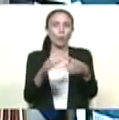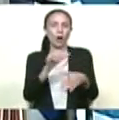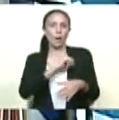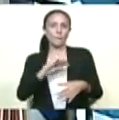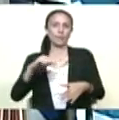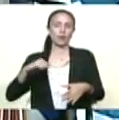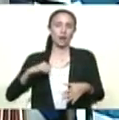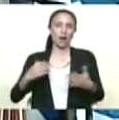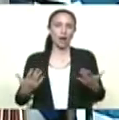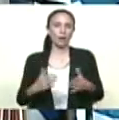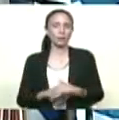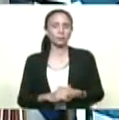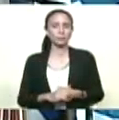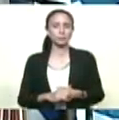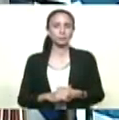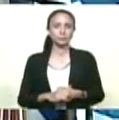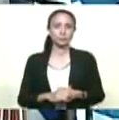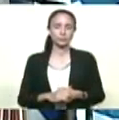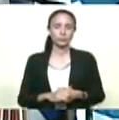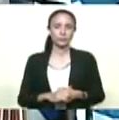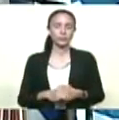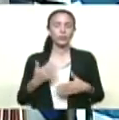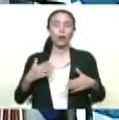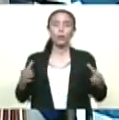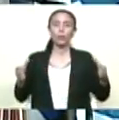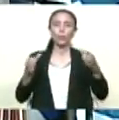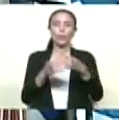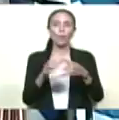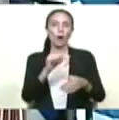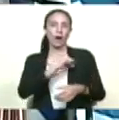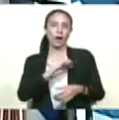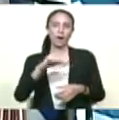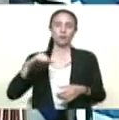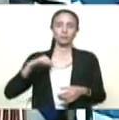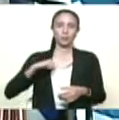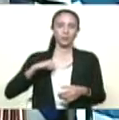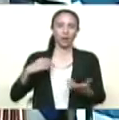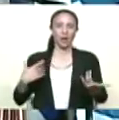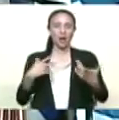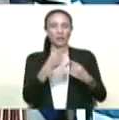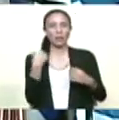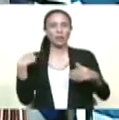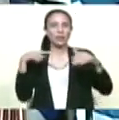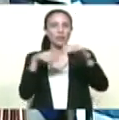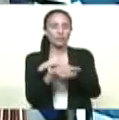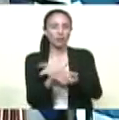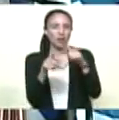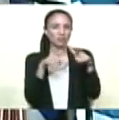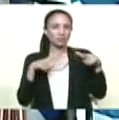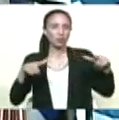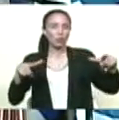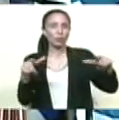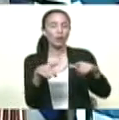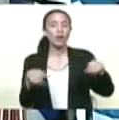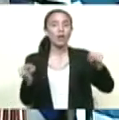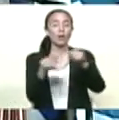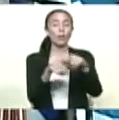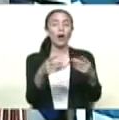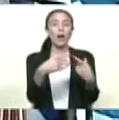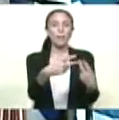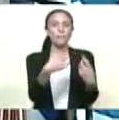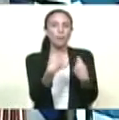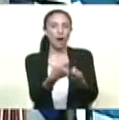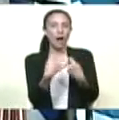la salud dixit dedicado a cazar gente para luego caer les y cobrarles millones de